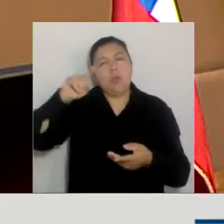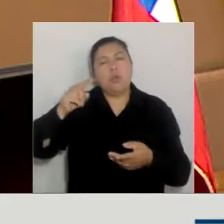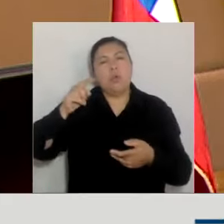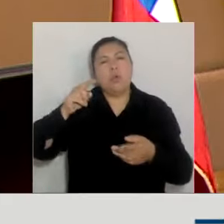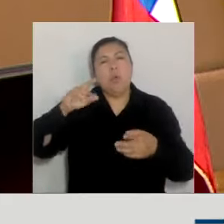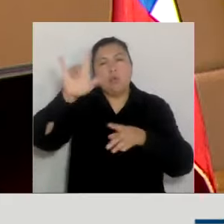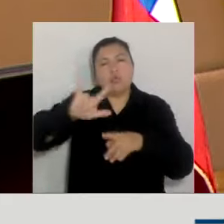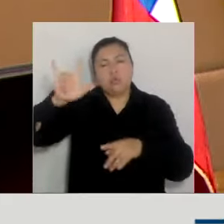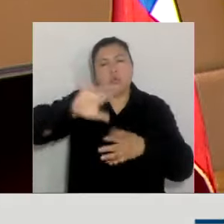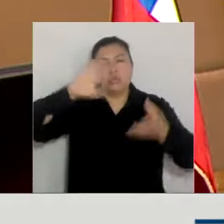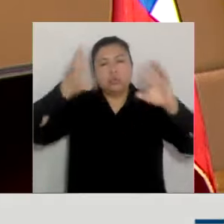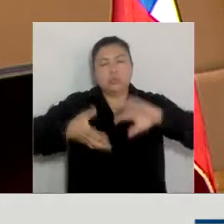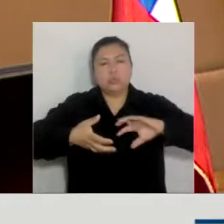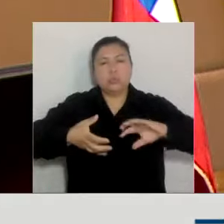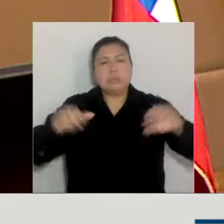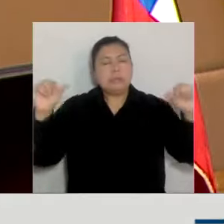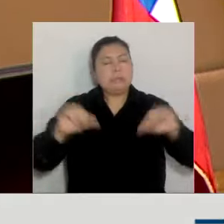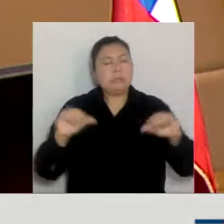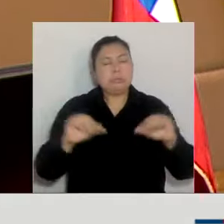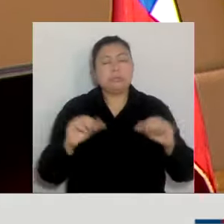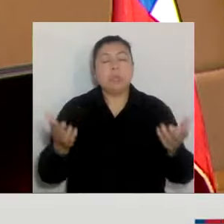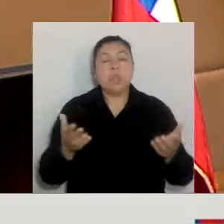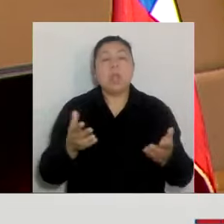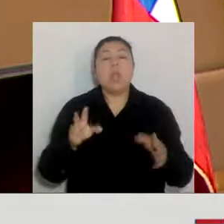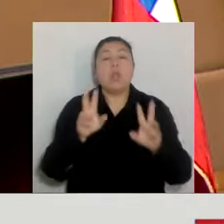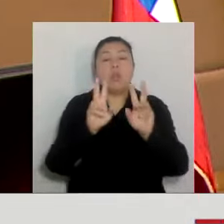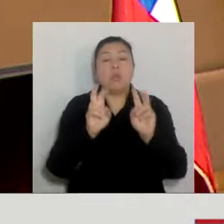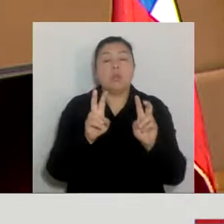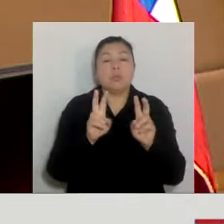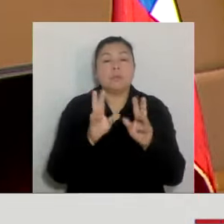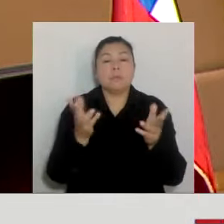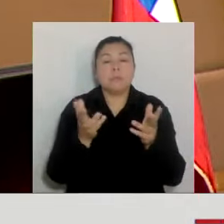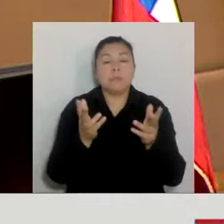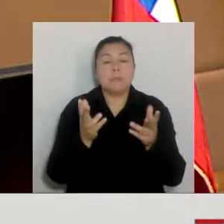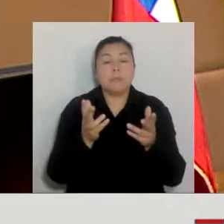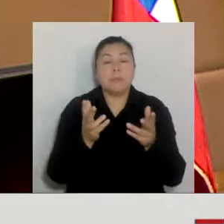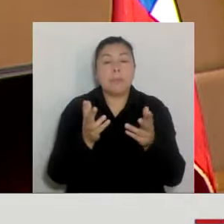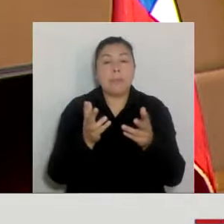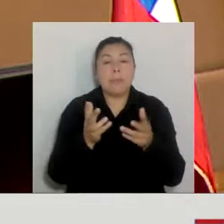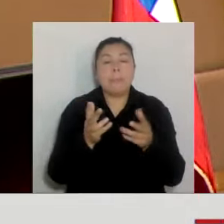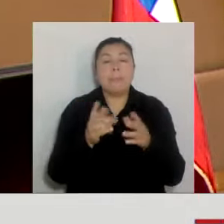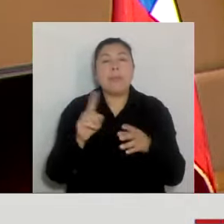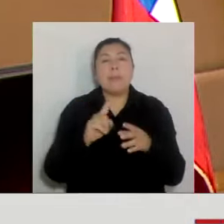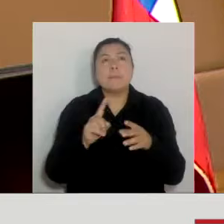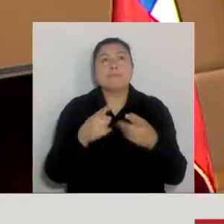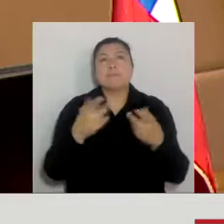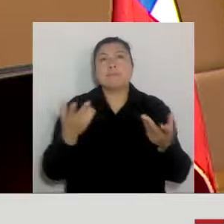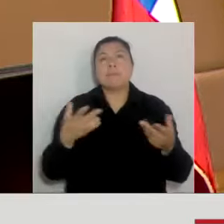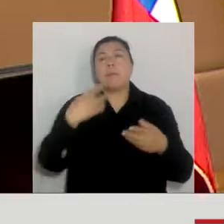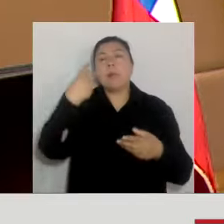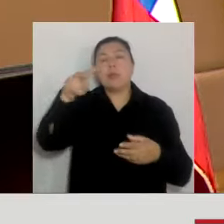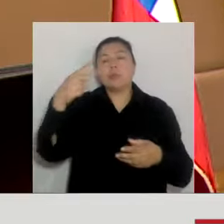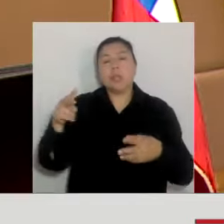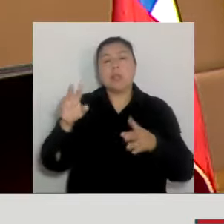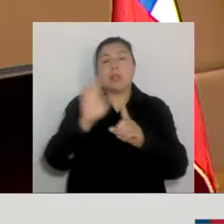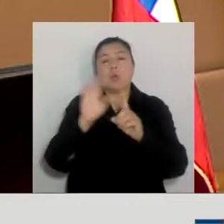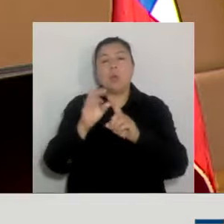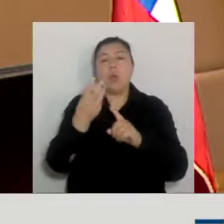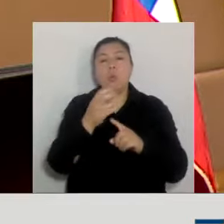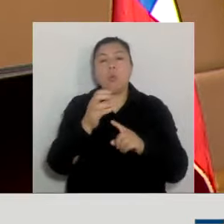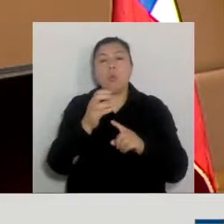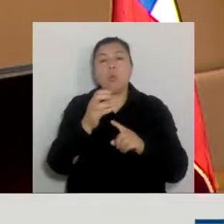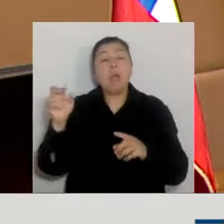barbaridades o las cosas que tengan que ver con cosas completamente anómalas déjelas para ustedes para la cultura W A los que somos